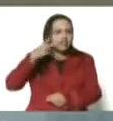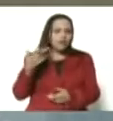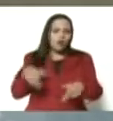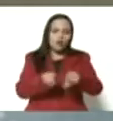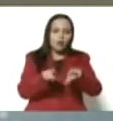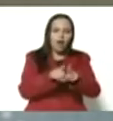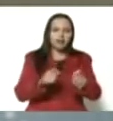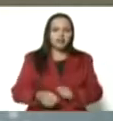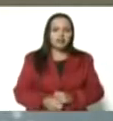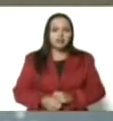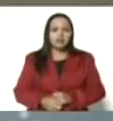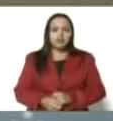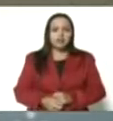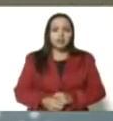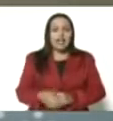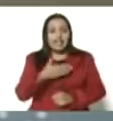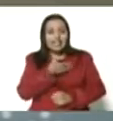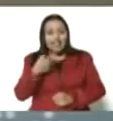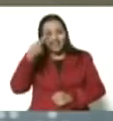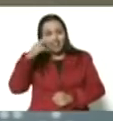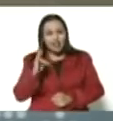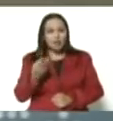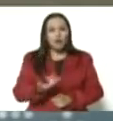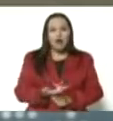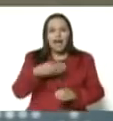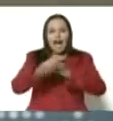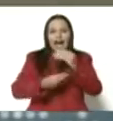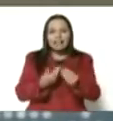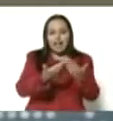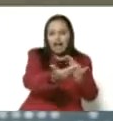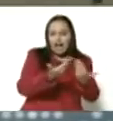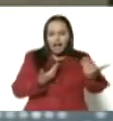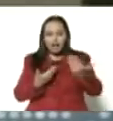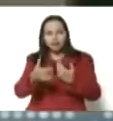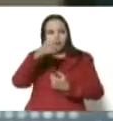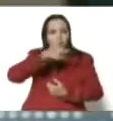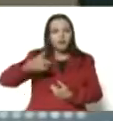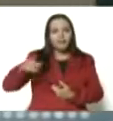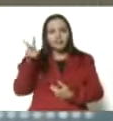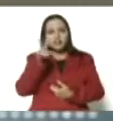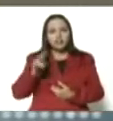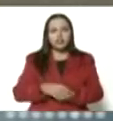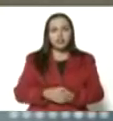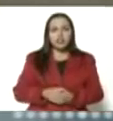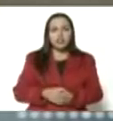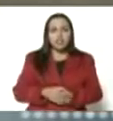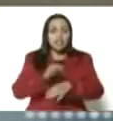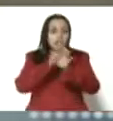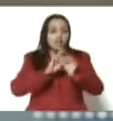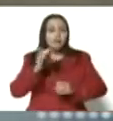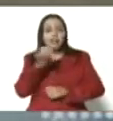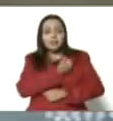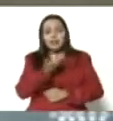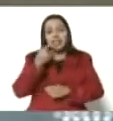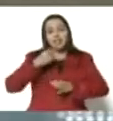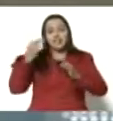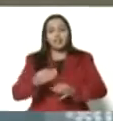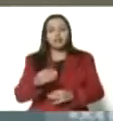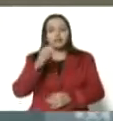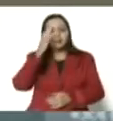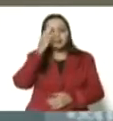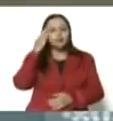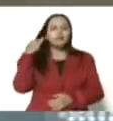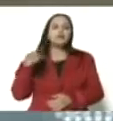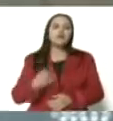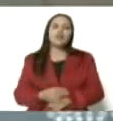humanidad, se pretende chantajear y extorsionar al pueblo venezolano por razones criminales realmente, porque no podemos